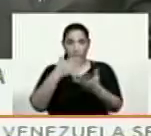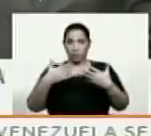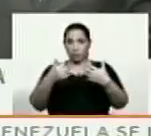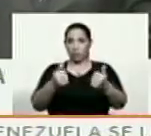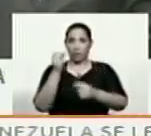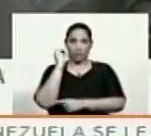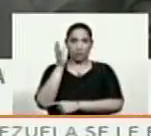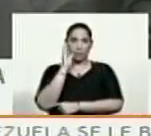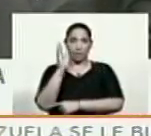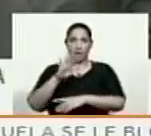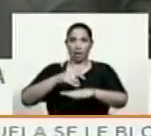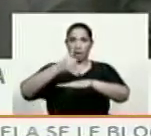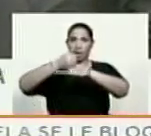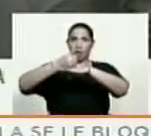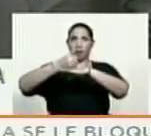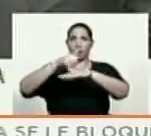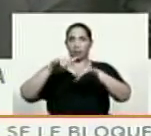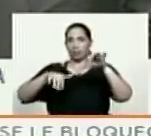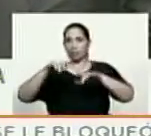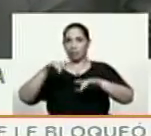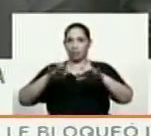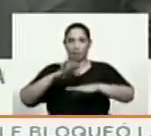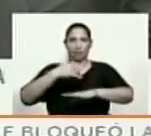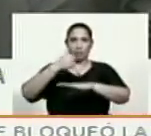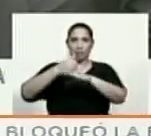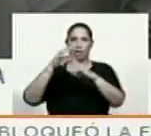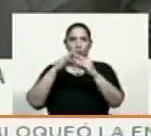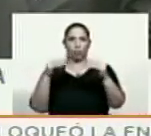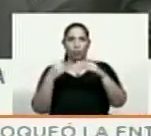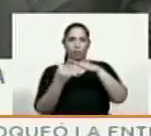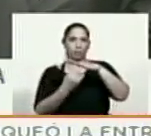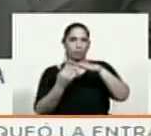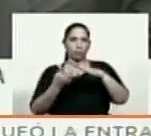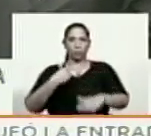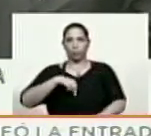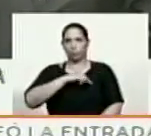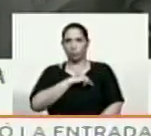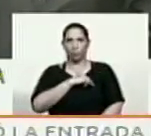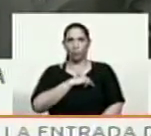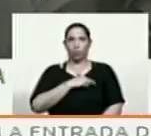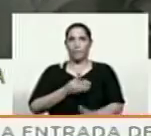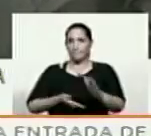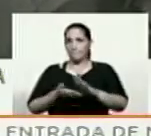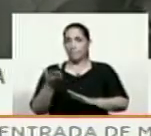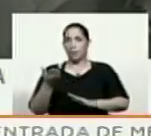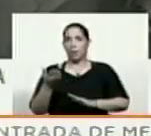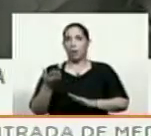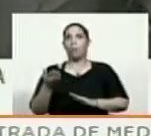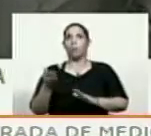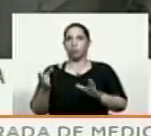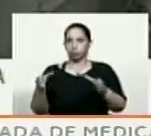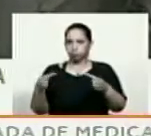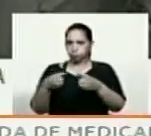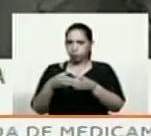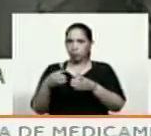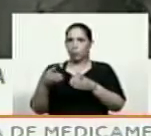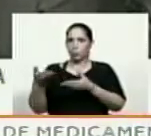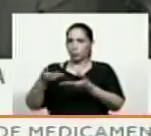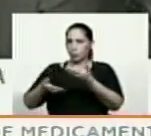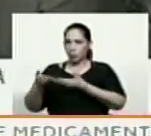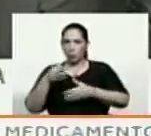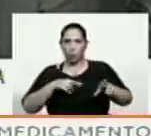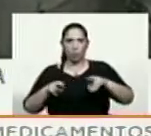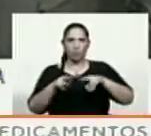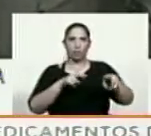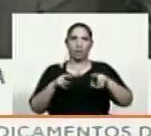Asamblea General, la Secretaría General, todas las instancias, nosotros vamos a tener acciones conjuntas y coordinadas para hacer defender